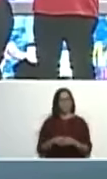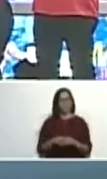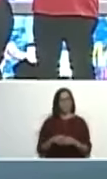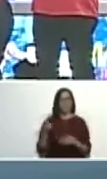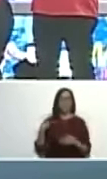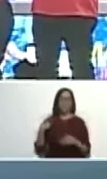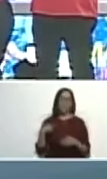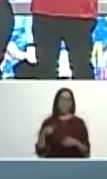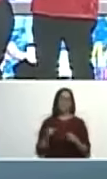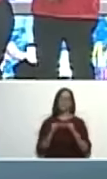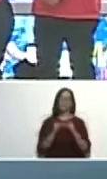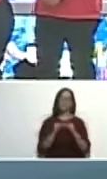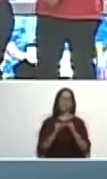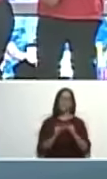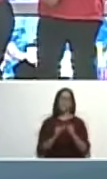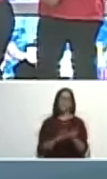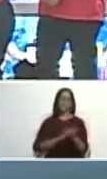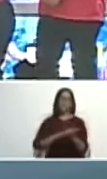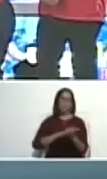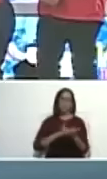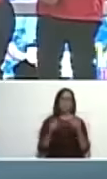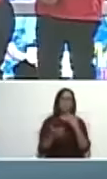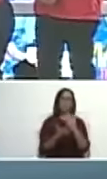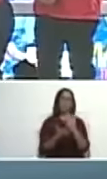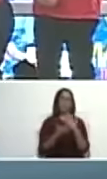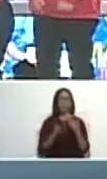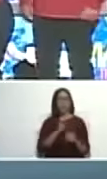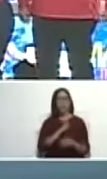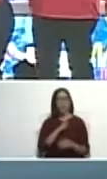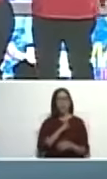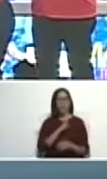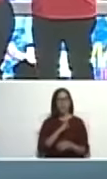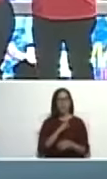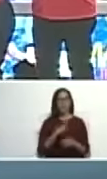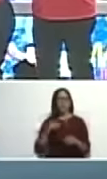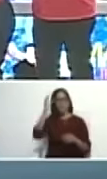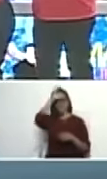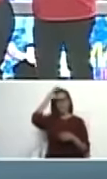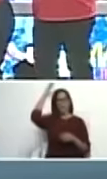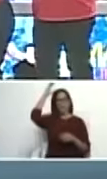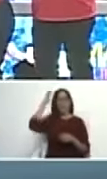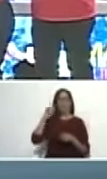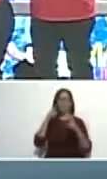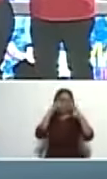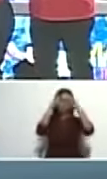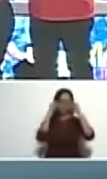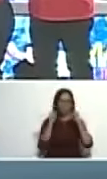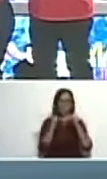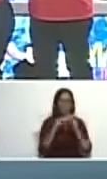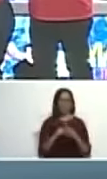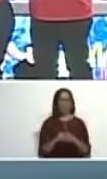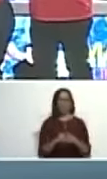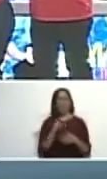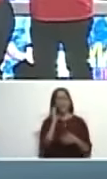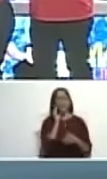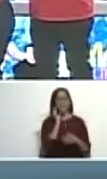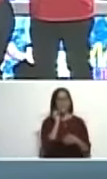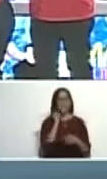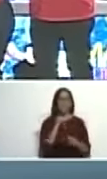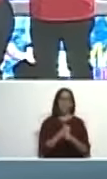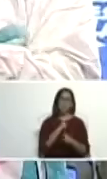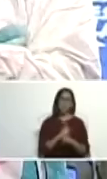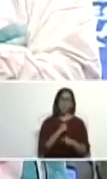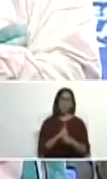tenemos que seguir recuperando con tecnología propia, capacidad profesional, experiencia de los